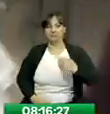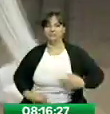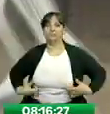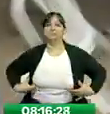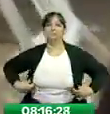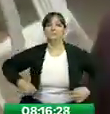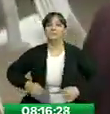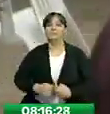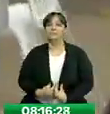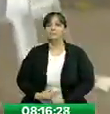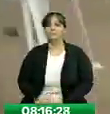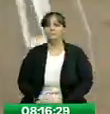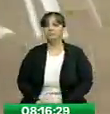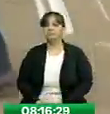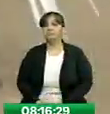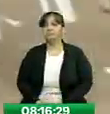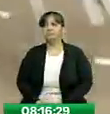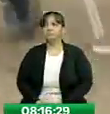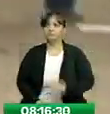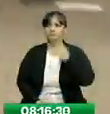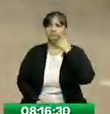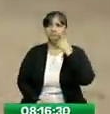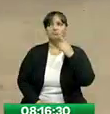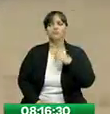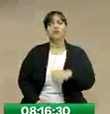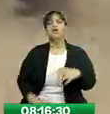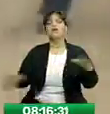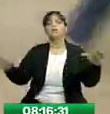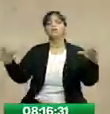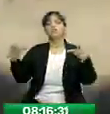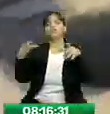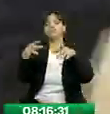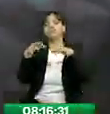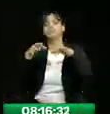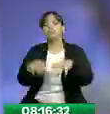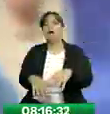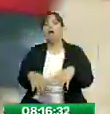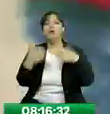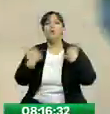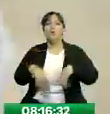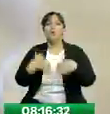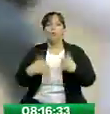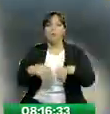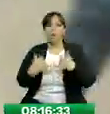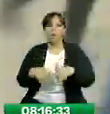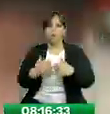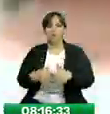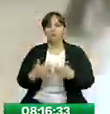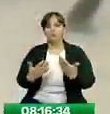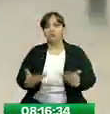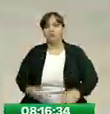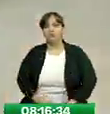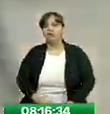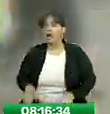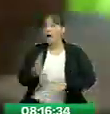lo que prometía ser una lluvia de premios se convirtió en una lluvia de piedras